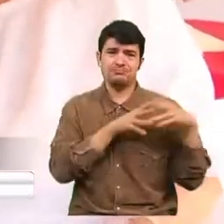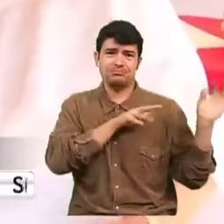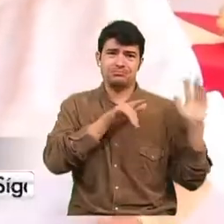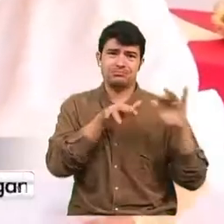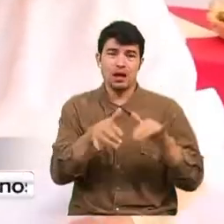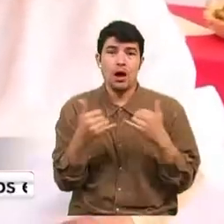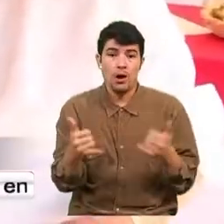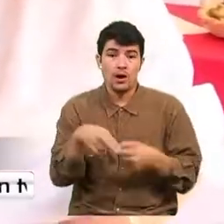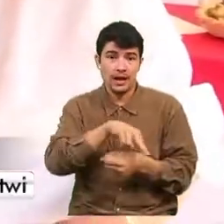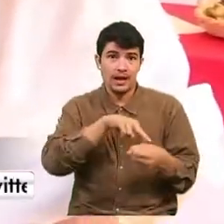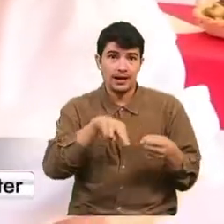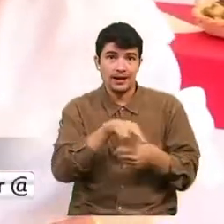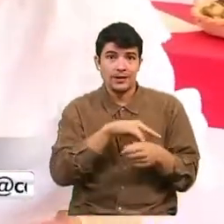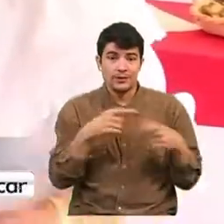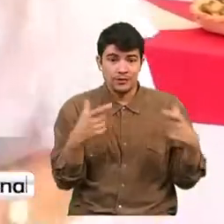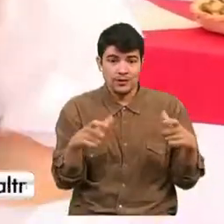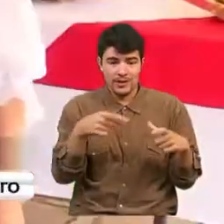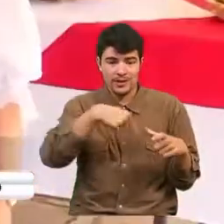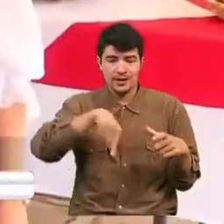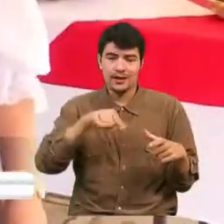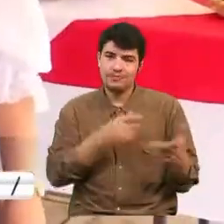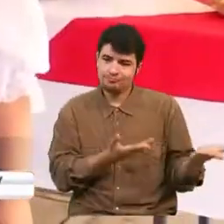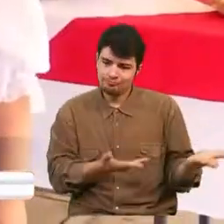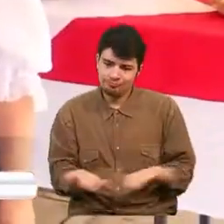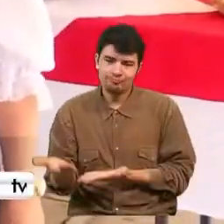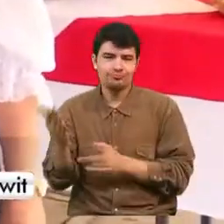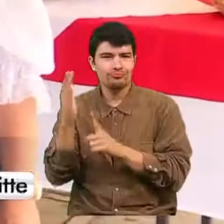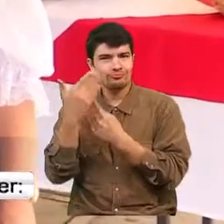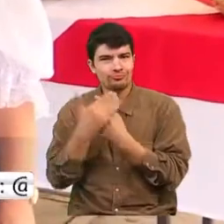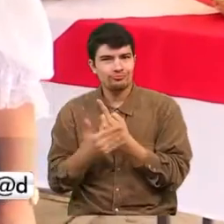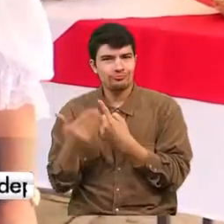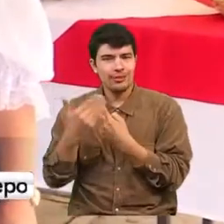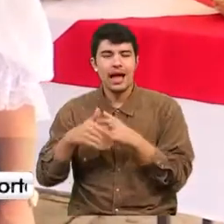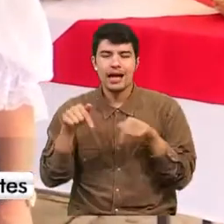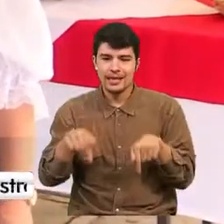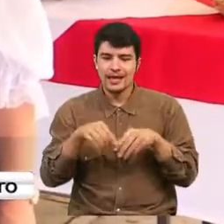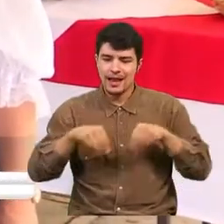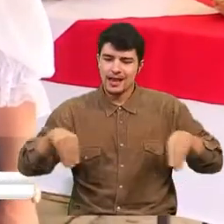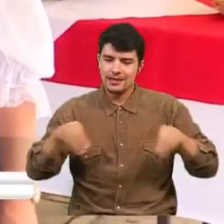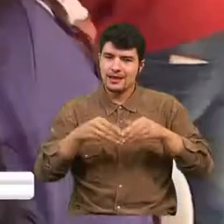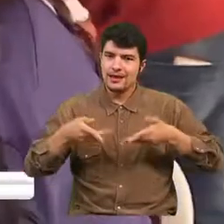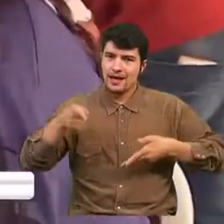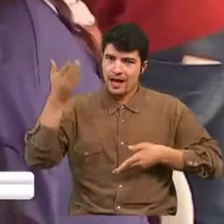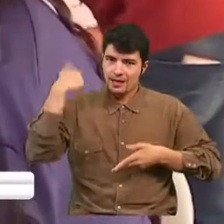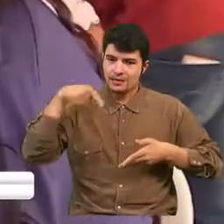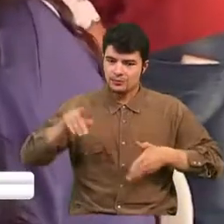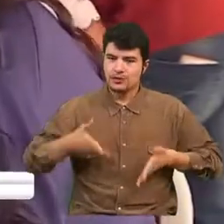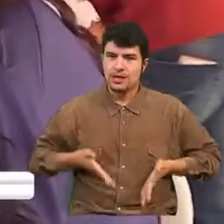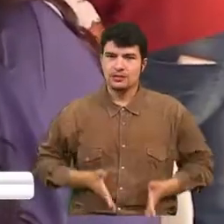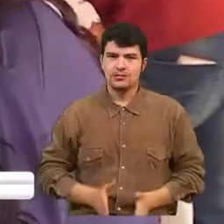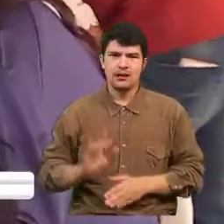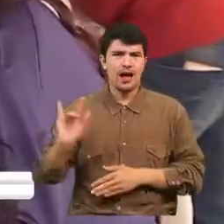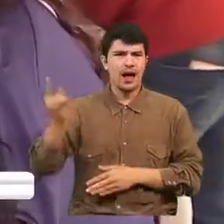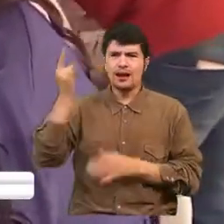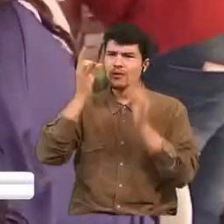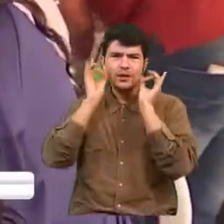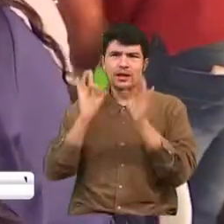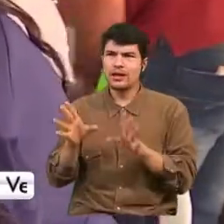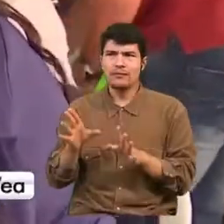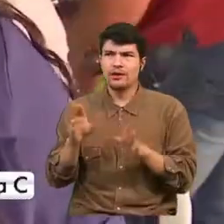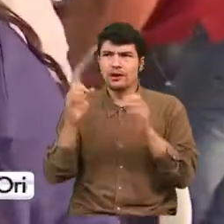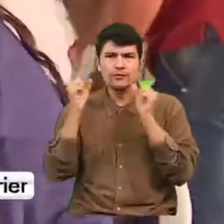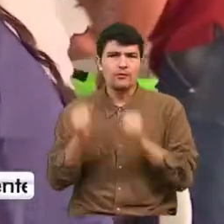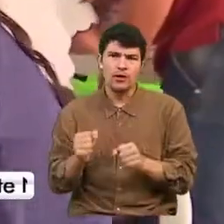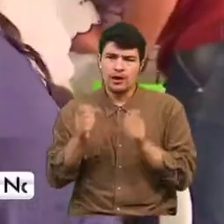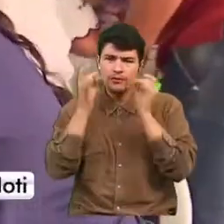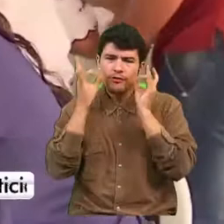su región y platos típicos la recibieron con los brazos abiertos en su tierra natal. Fue algo muy fuerte que nos